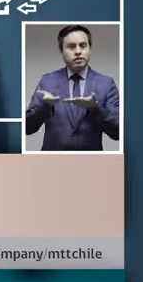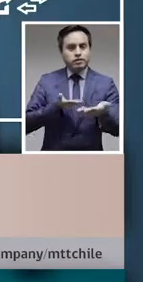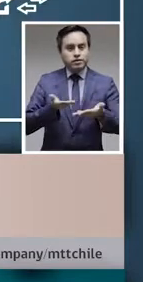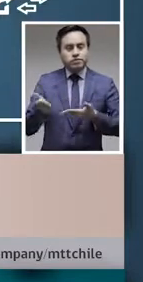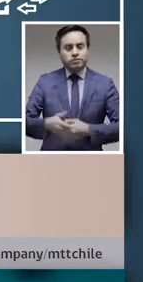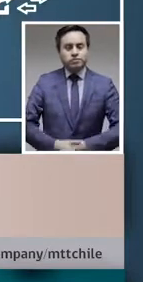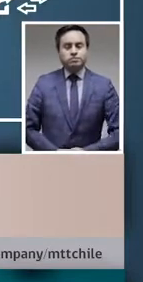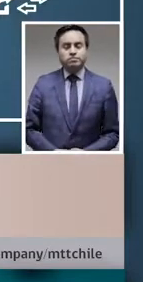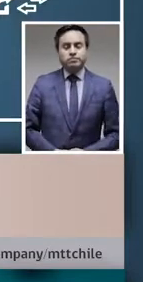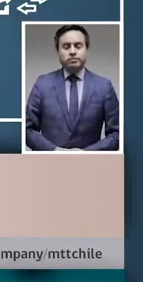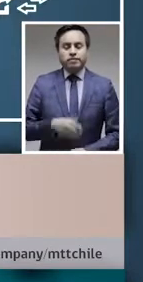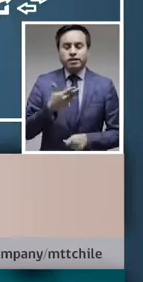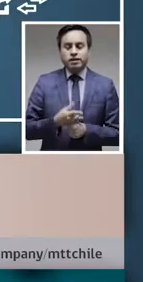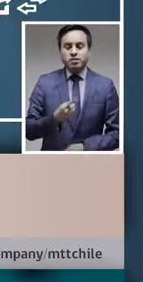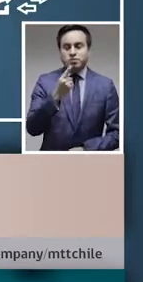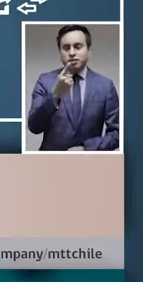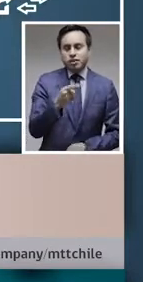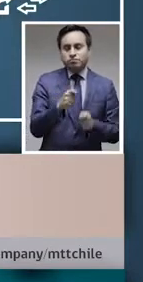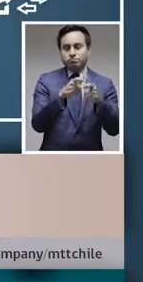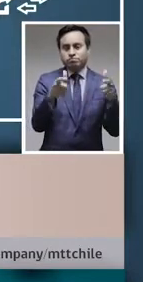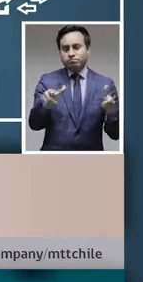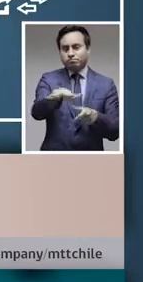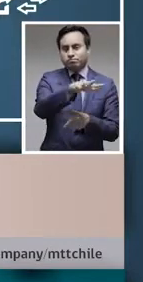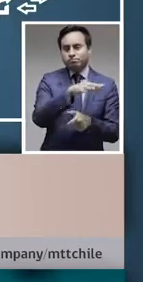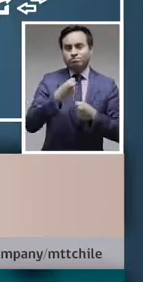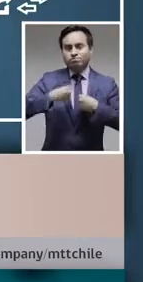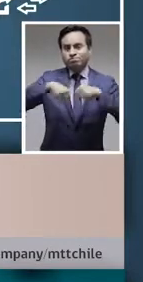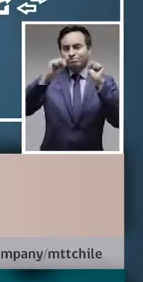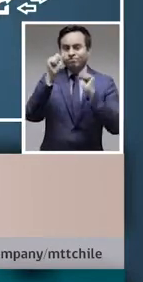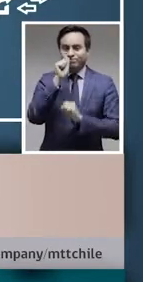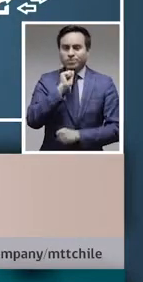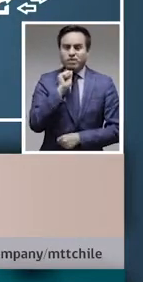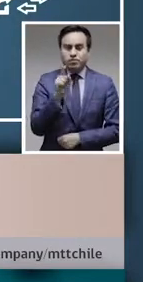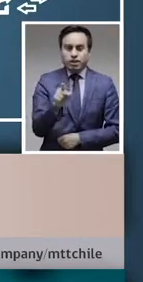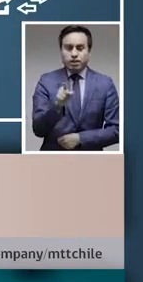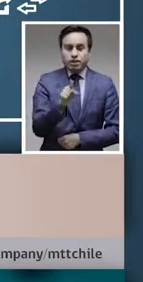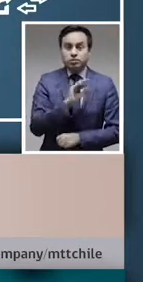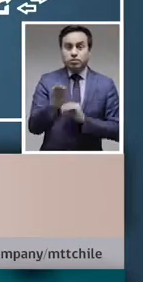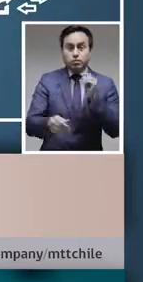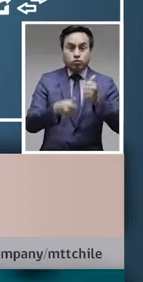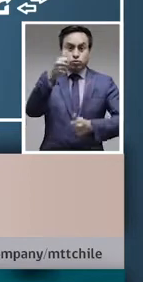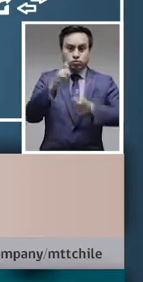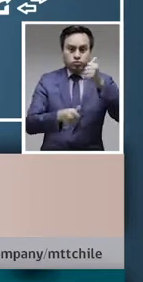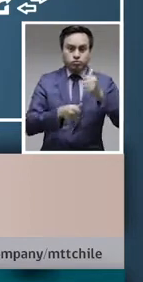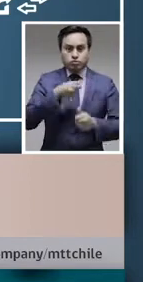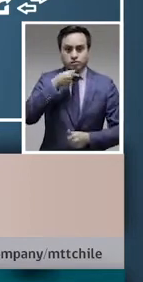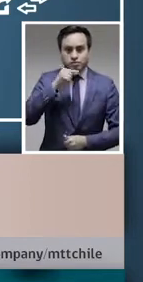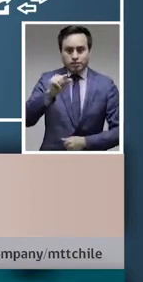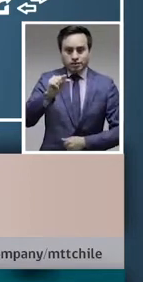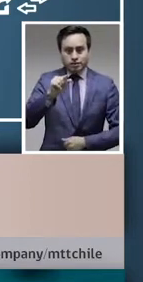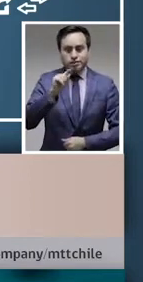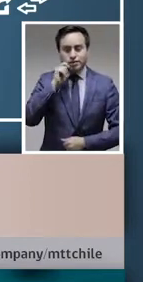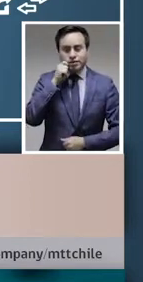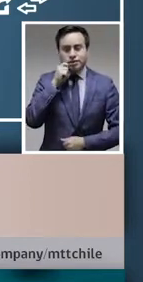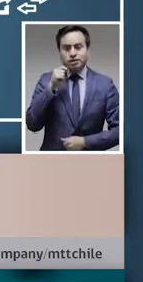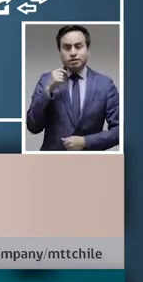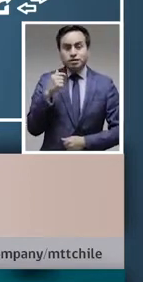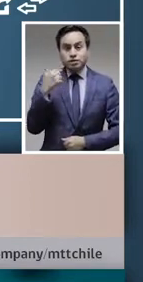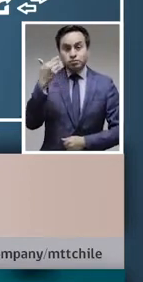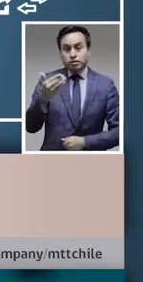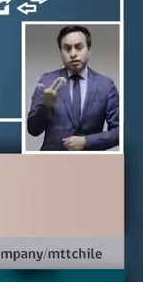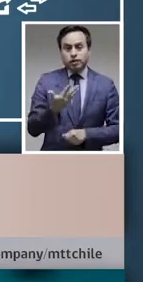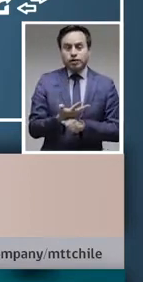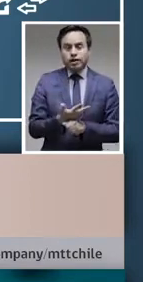servicios. Queda una macrozona que no se adjudicó y se va a llamar a concurso próximamente. Con eso tendríamos